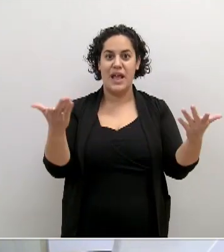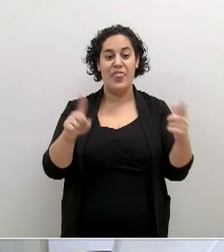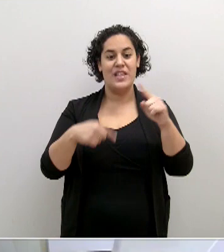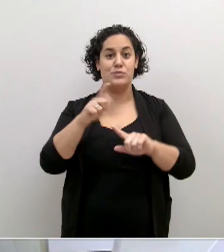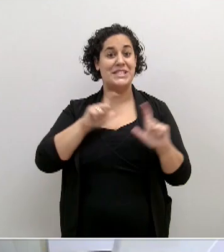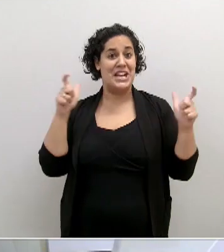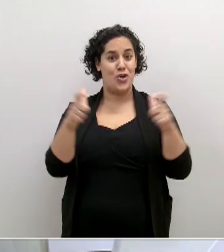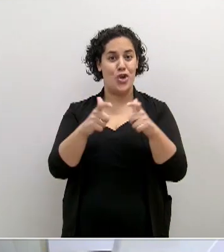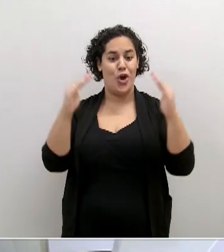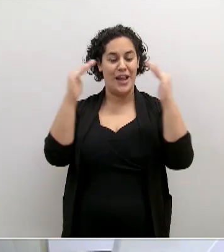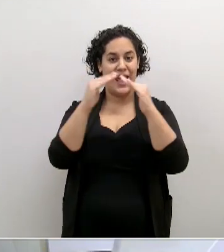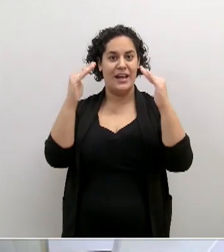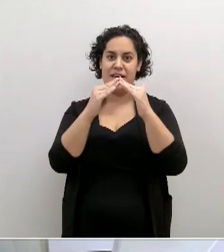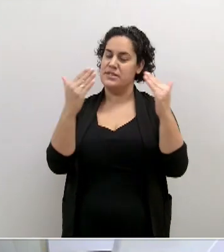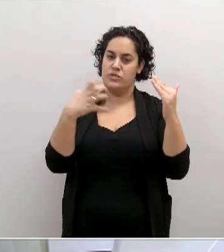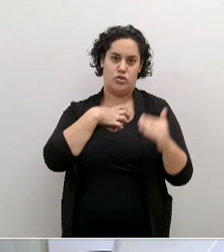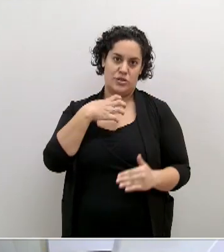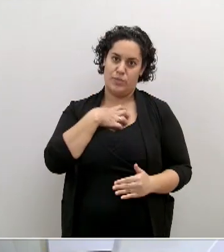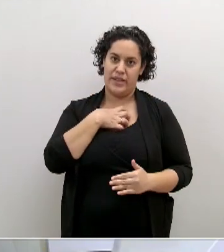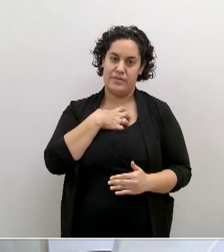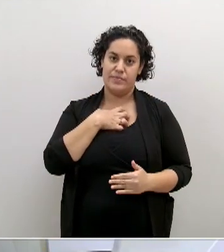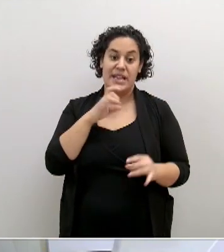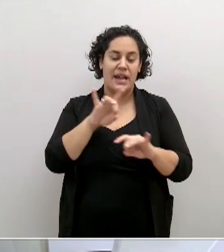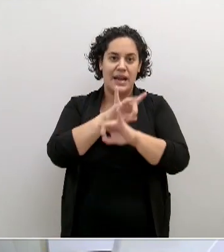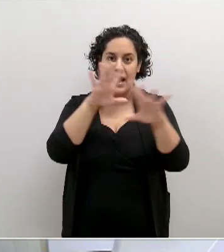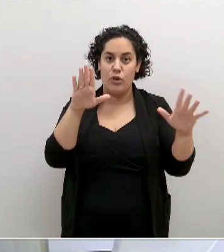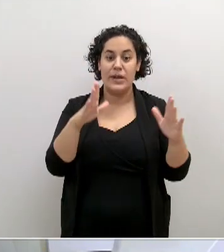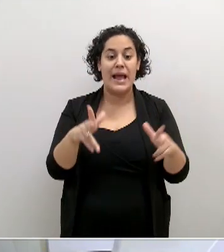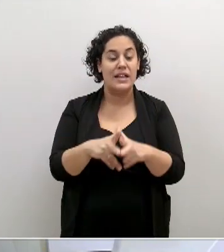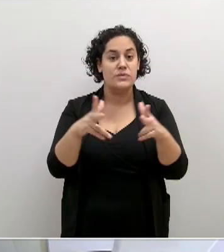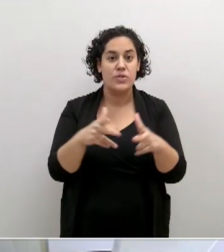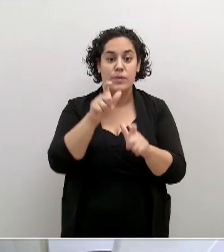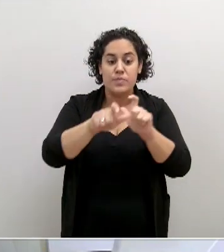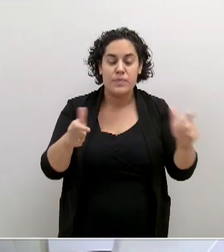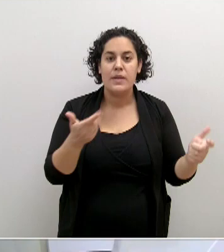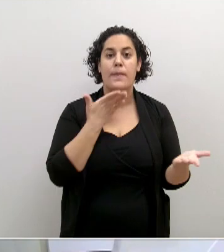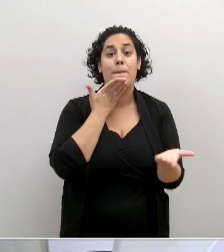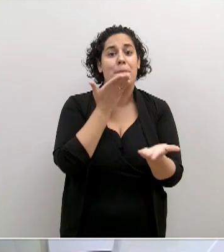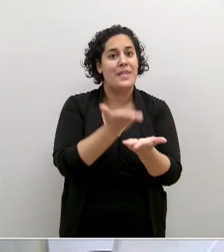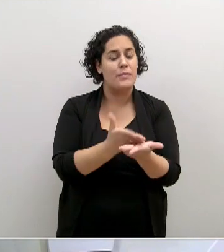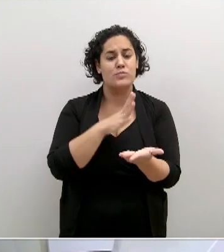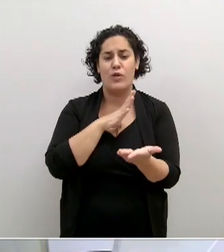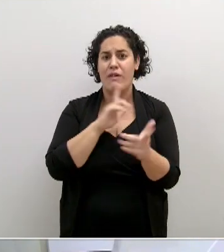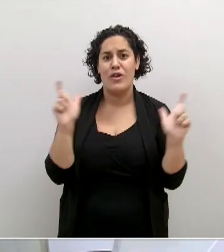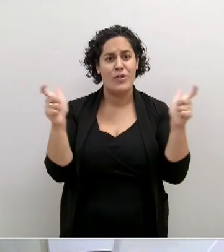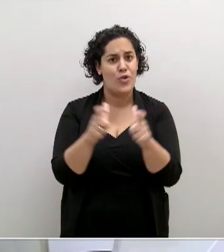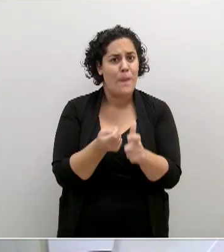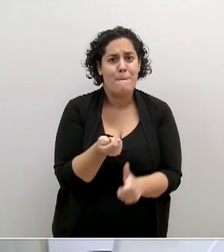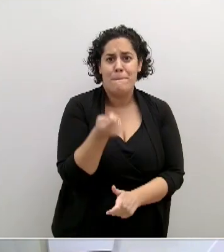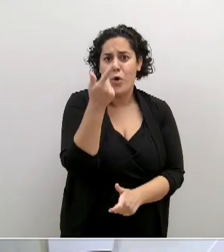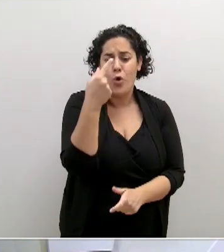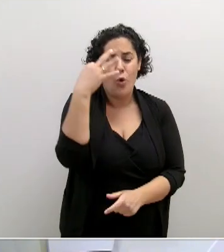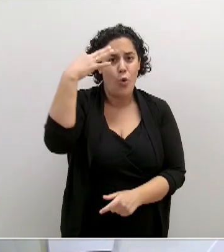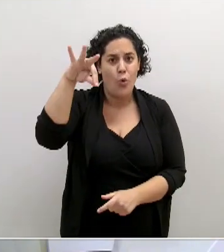sus casas. O sea, eso está claro que lo que pedimos a la población es que se reúna lo menos posible y que esté con su núcleo